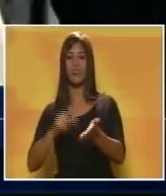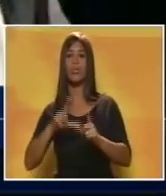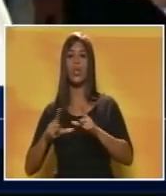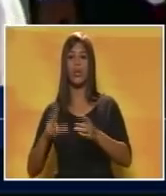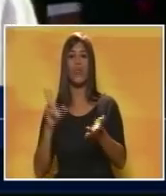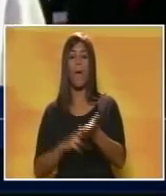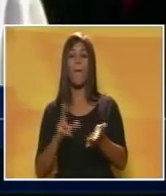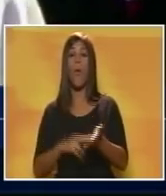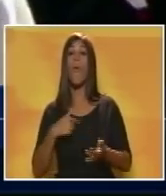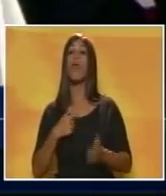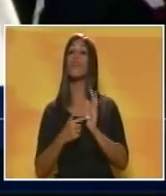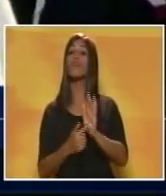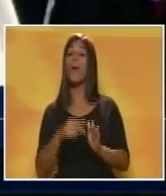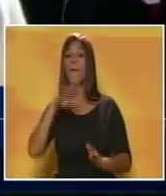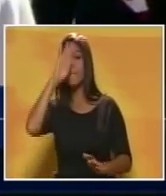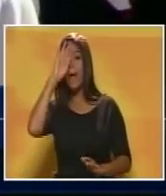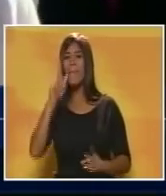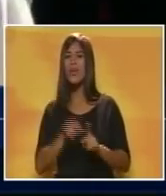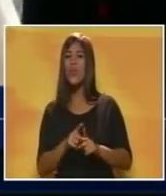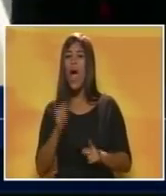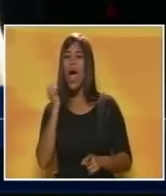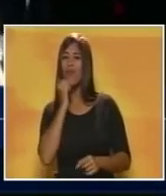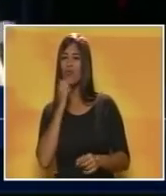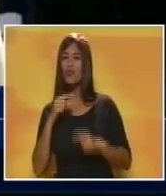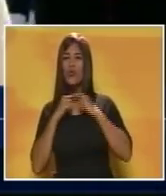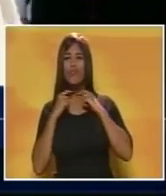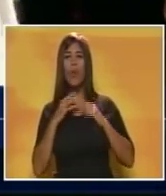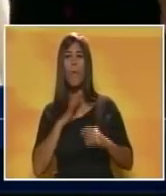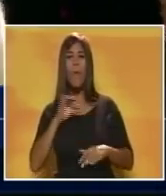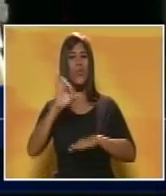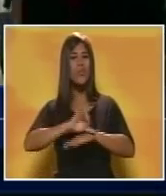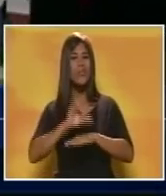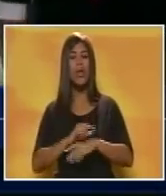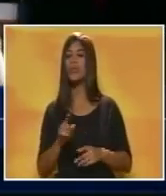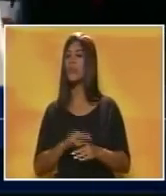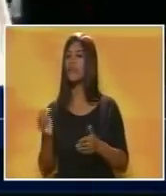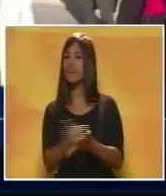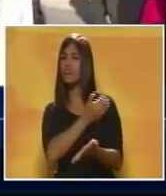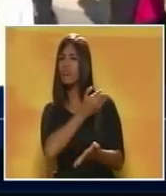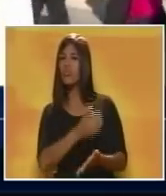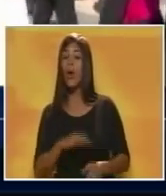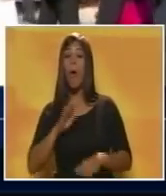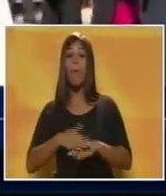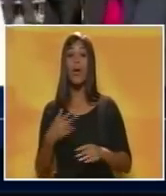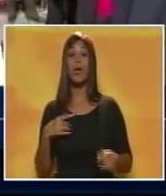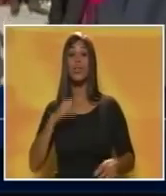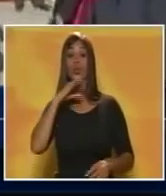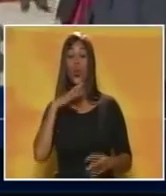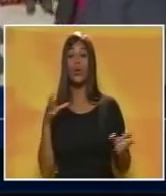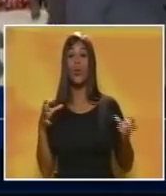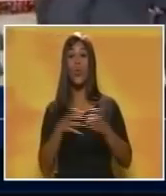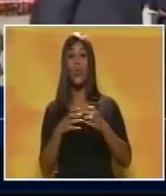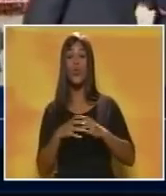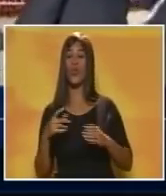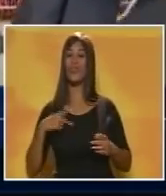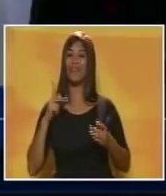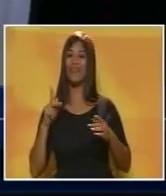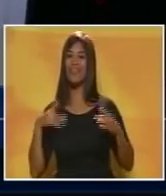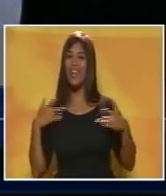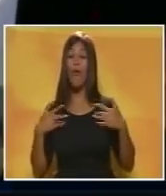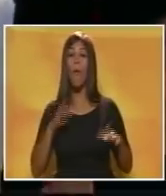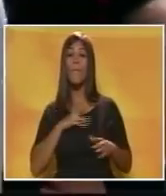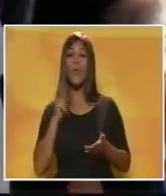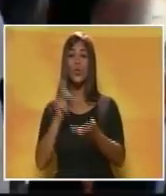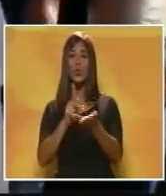por el Papa para erradicar la plaga de los abusos en el seno de la Iglesia, después de la histórica reunión que se celebró con los representantes de todas